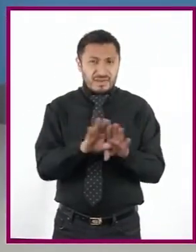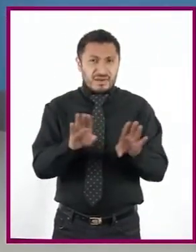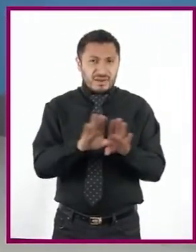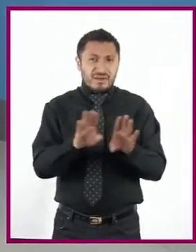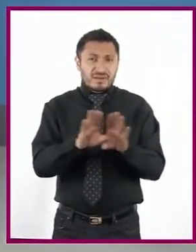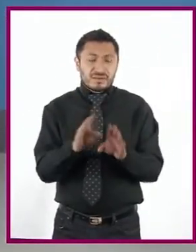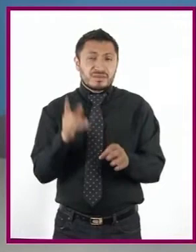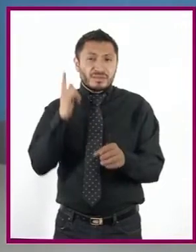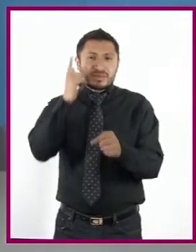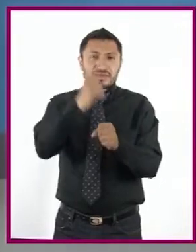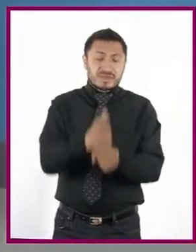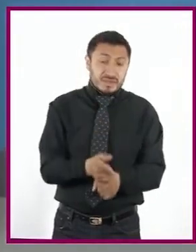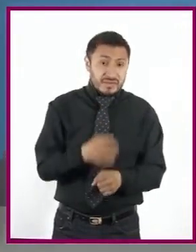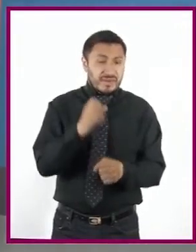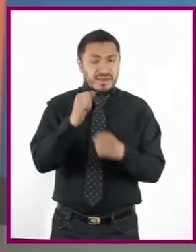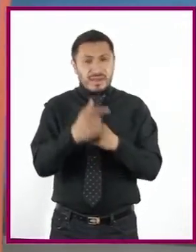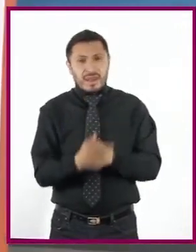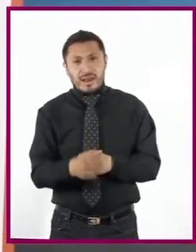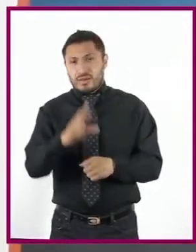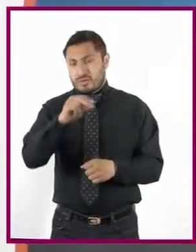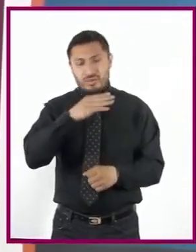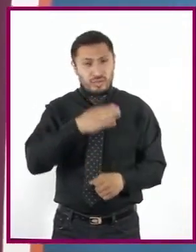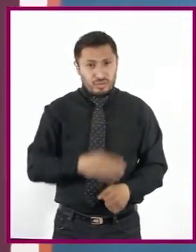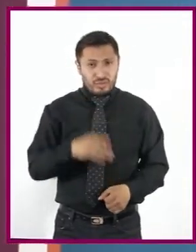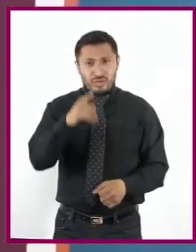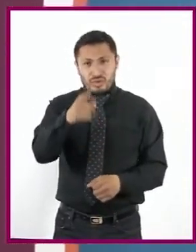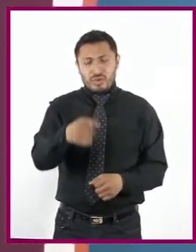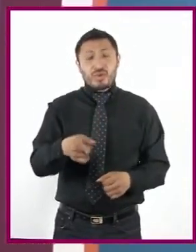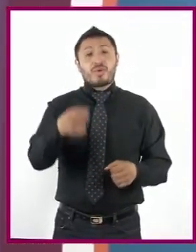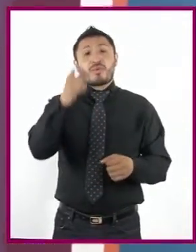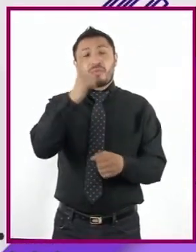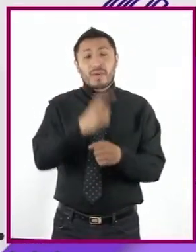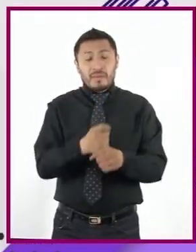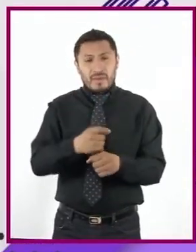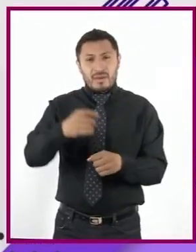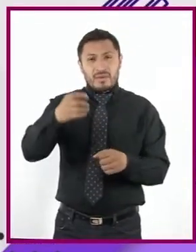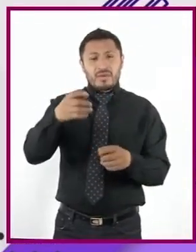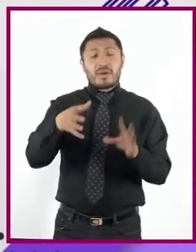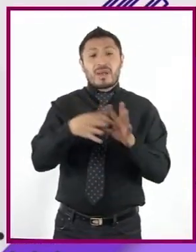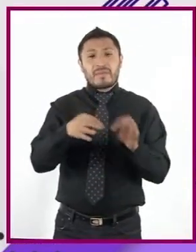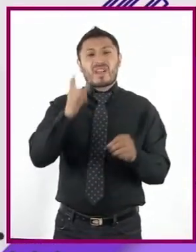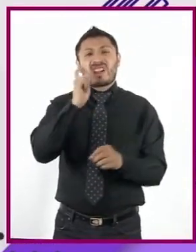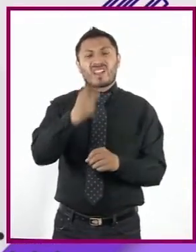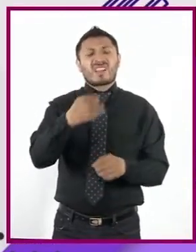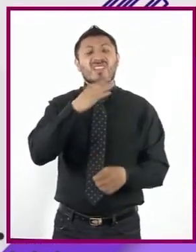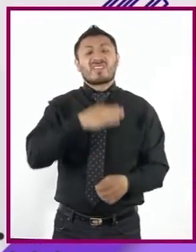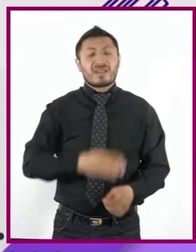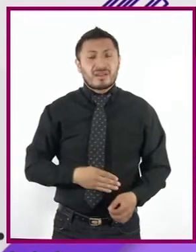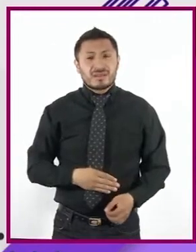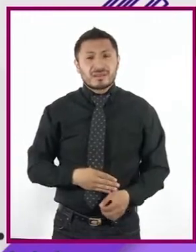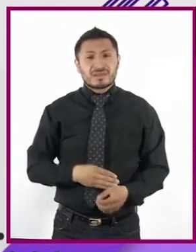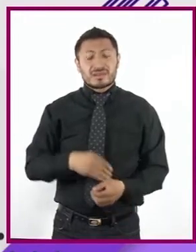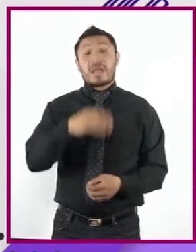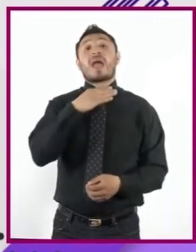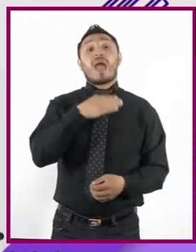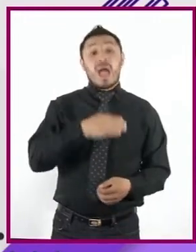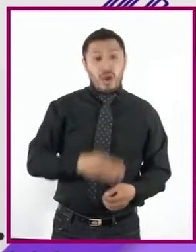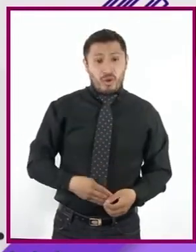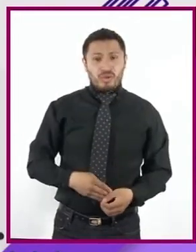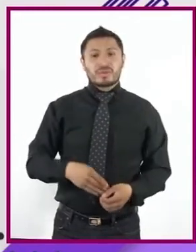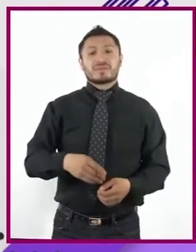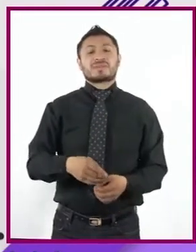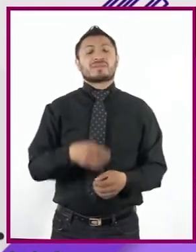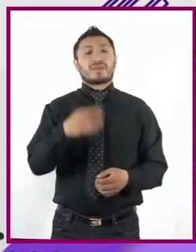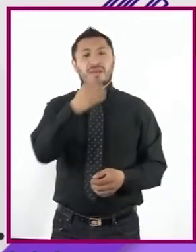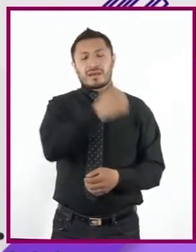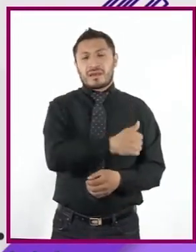la injusticia, debemos iniciar por definir qué es la justicia. Justicia, darle a cada quien lo